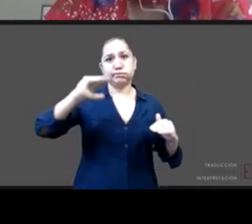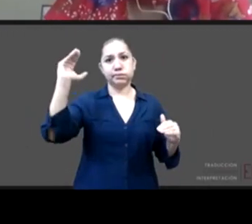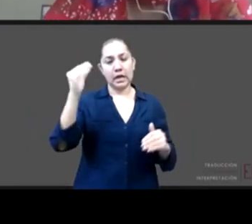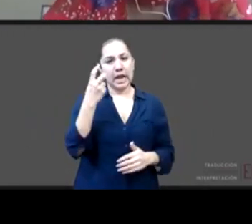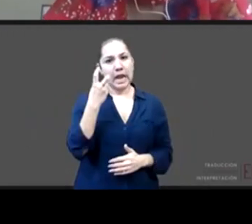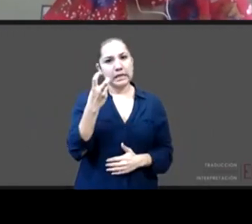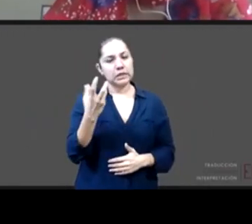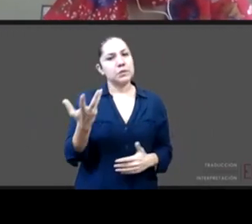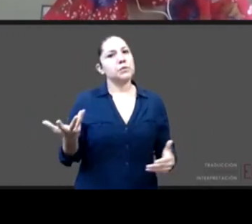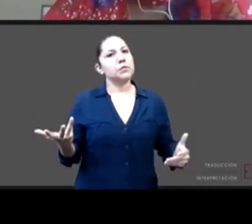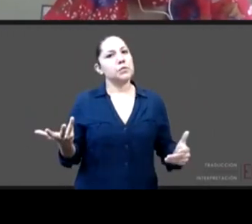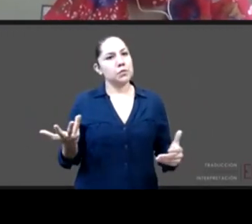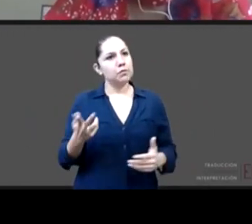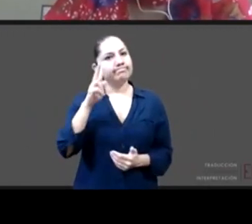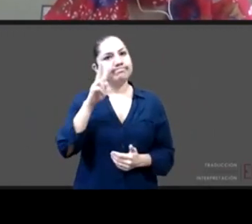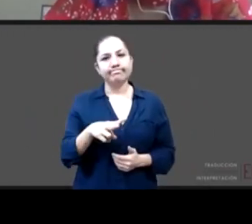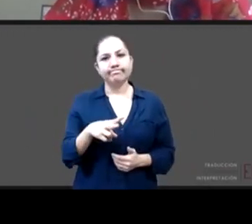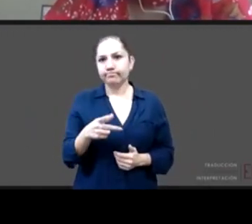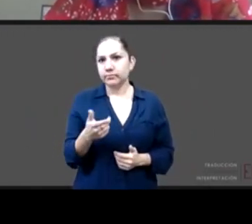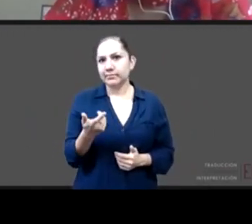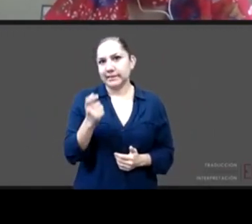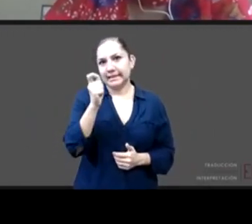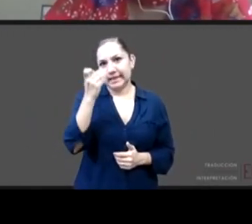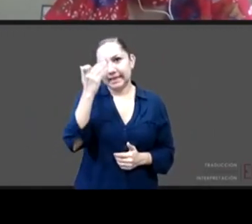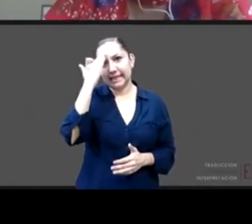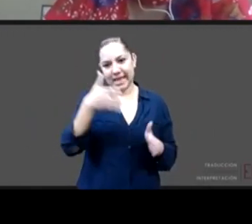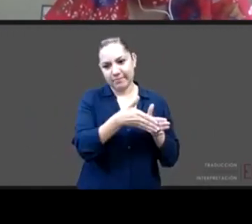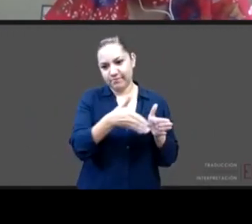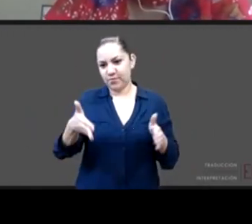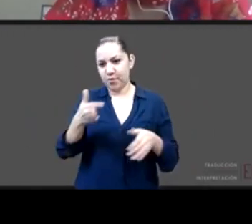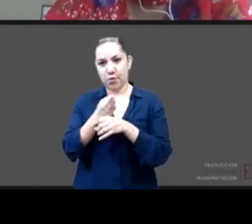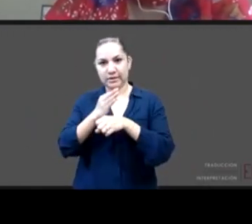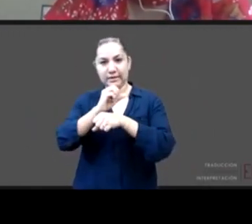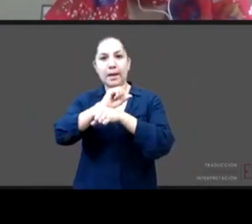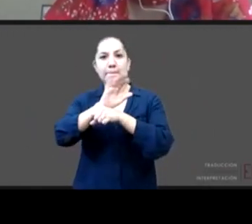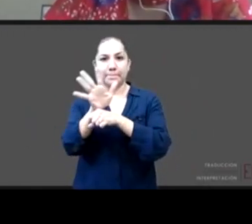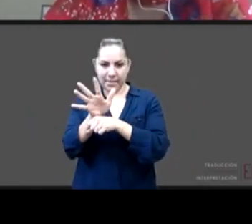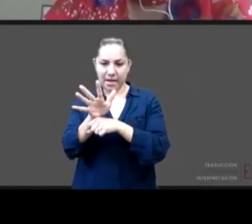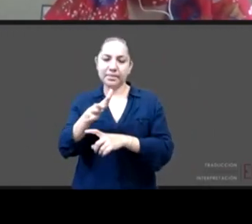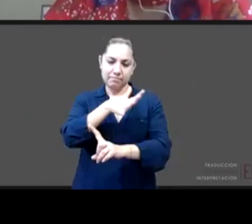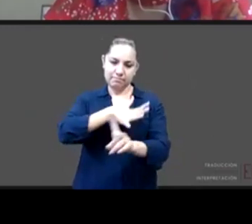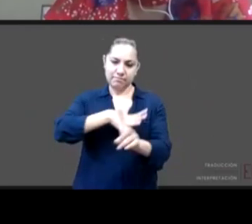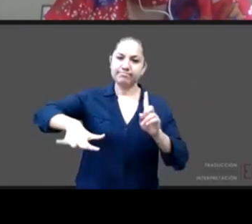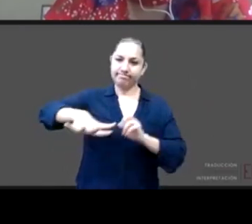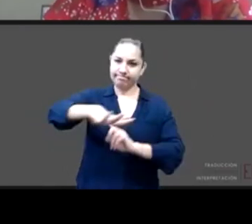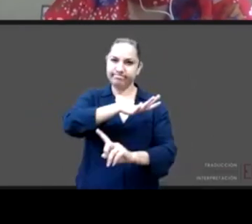las condiciones que ha puesto la pandemia. Tenemos además falta de regulación.